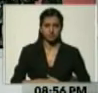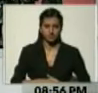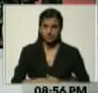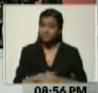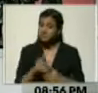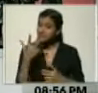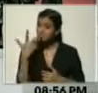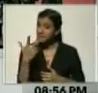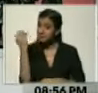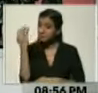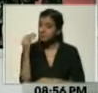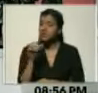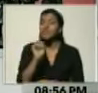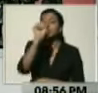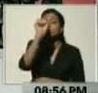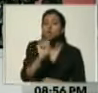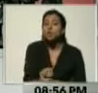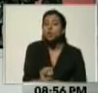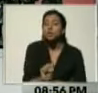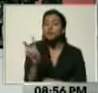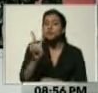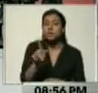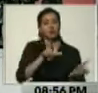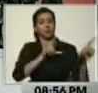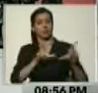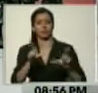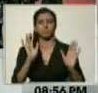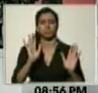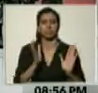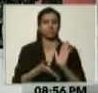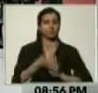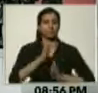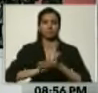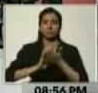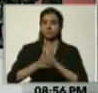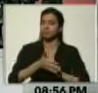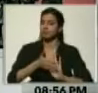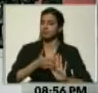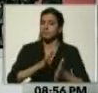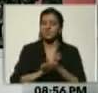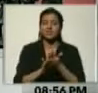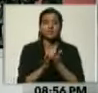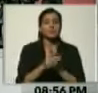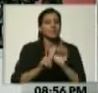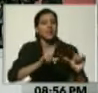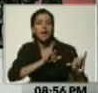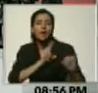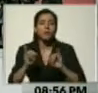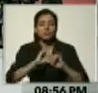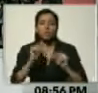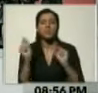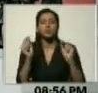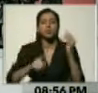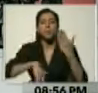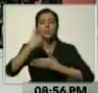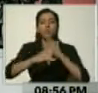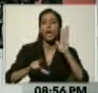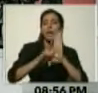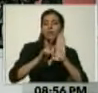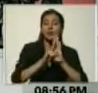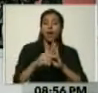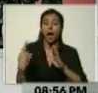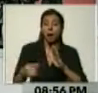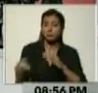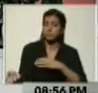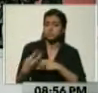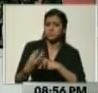3 en la región sur. Y listo, ya con eso despacharon la ley de amnesia. Se recibieron comunicaciones